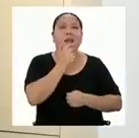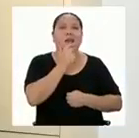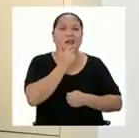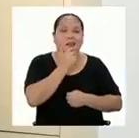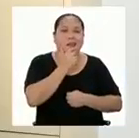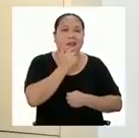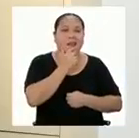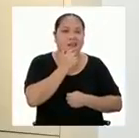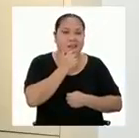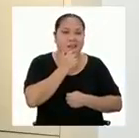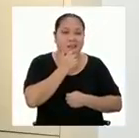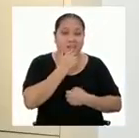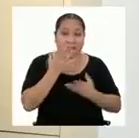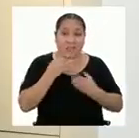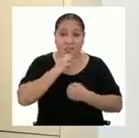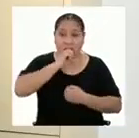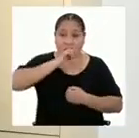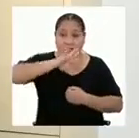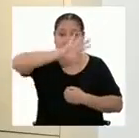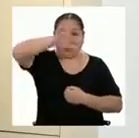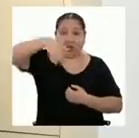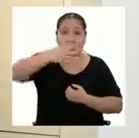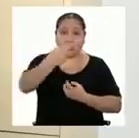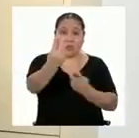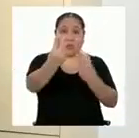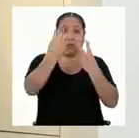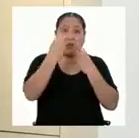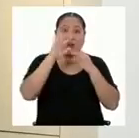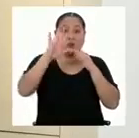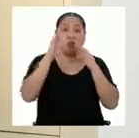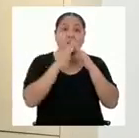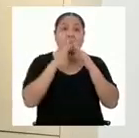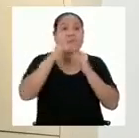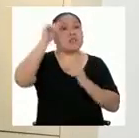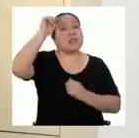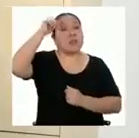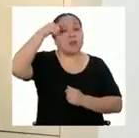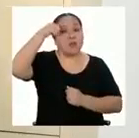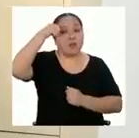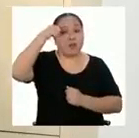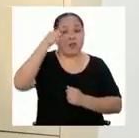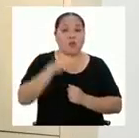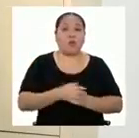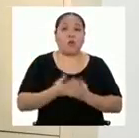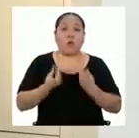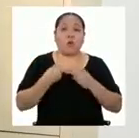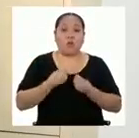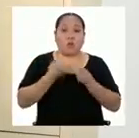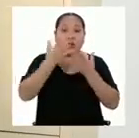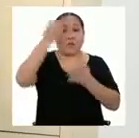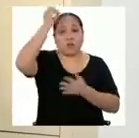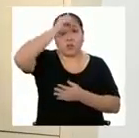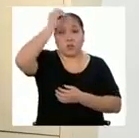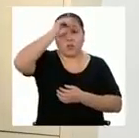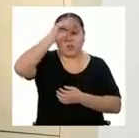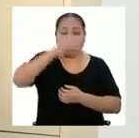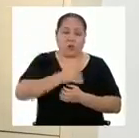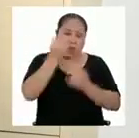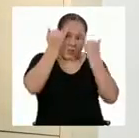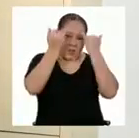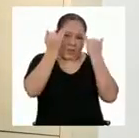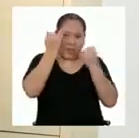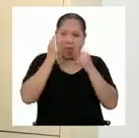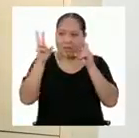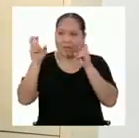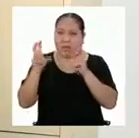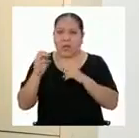¡Ah! Quiero decirles a todas y todos que nos ven desde casa, recuerden, cuando emitimos una opinión o apreciación sobre un tema